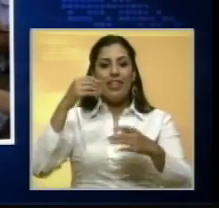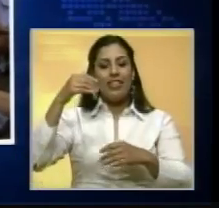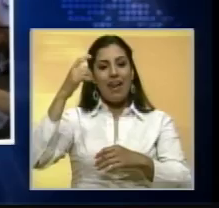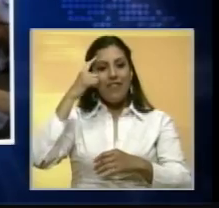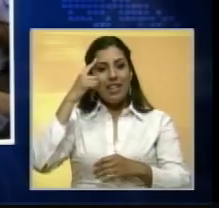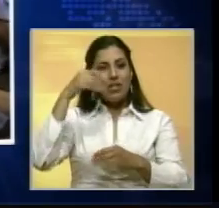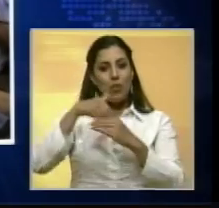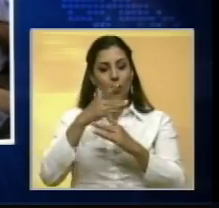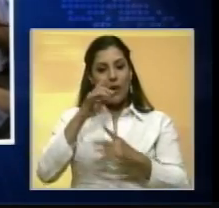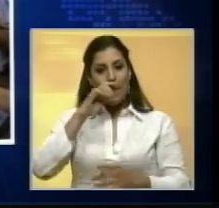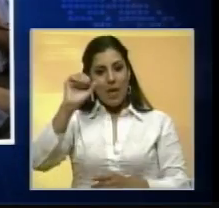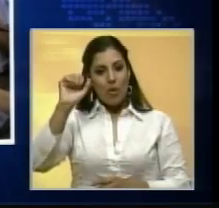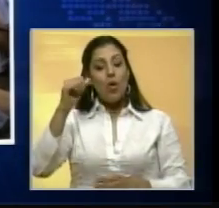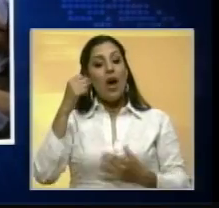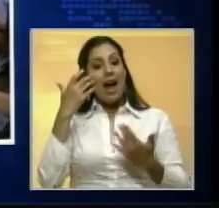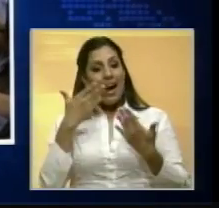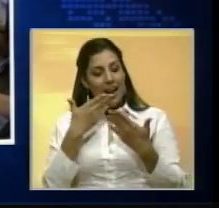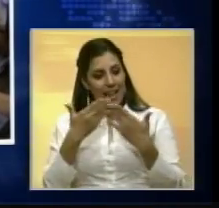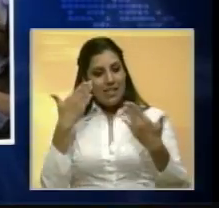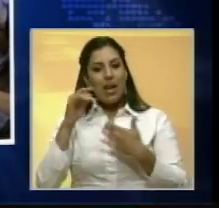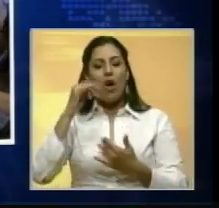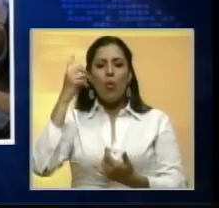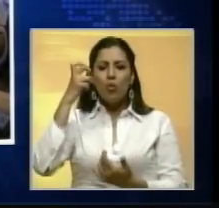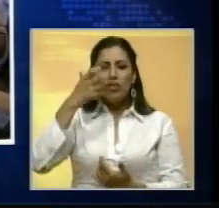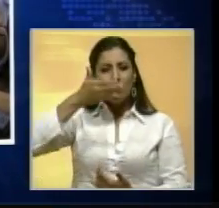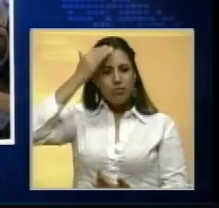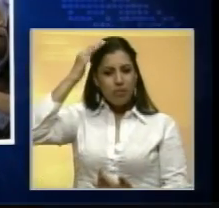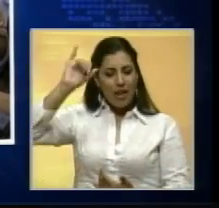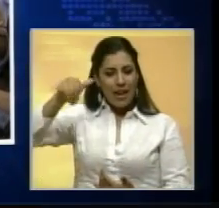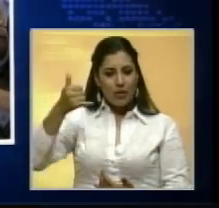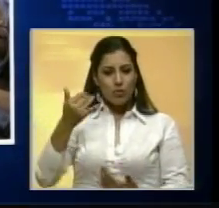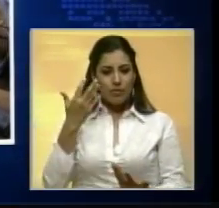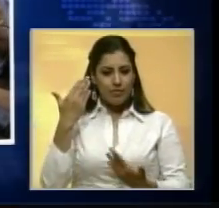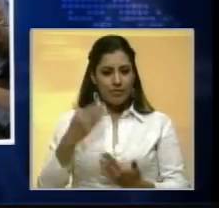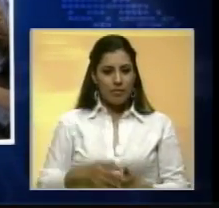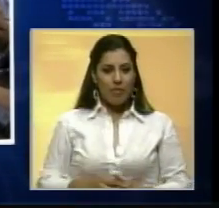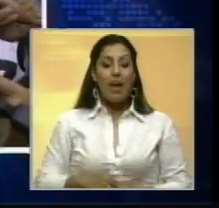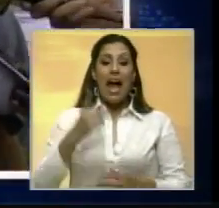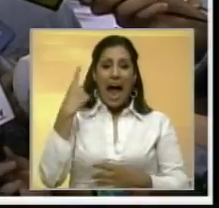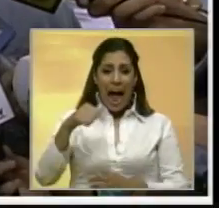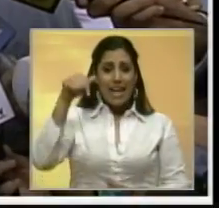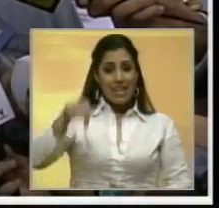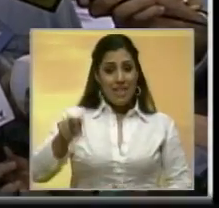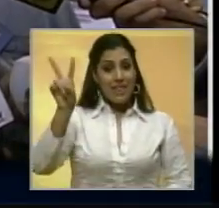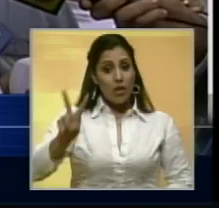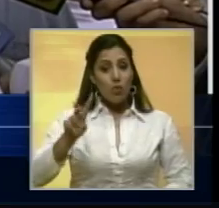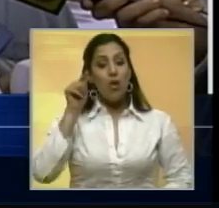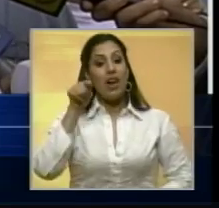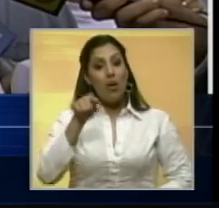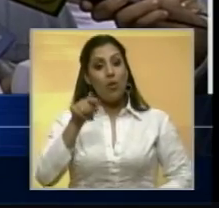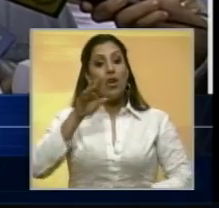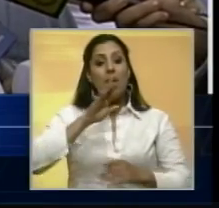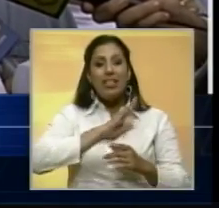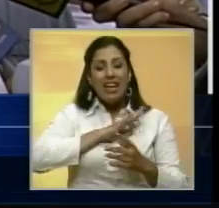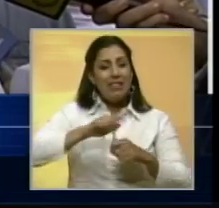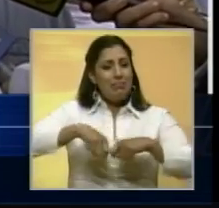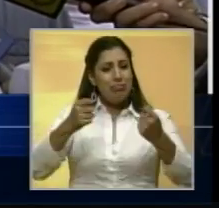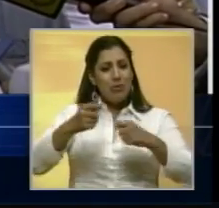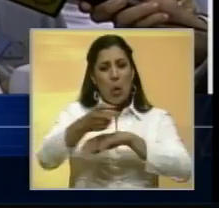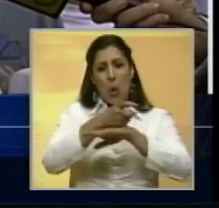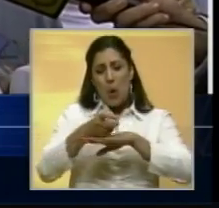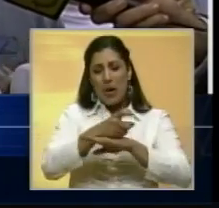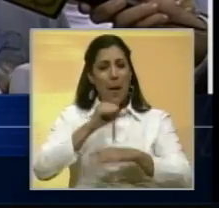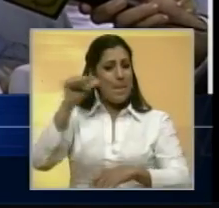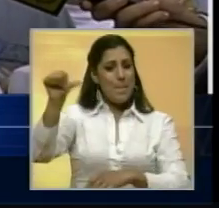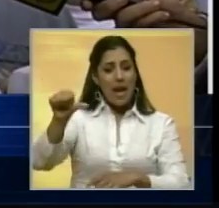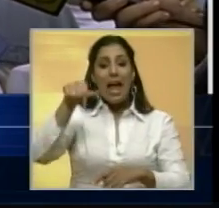referendo revocatorio. Vamos a escuchar a Jesús Torrealba, secretario ejecutivo de la MUD. Hay en Venezuela un severo déficit de